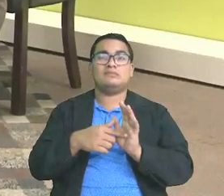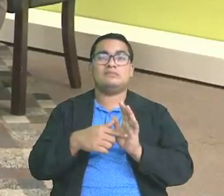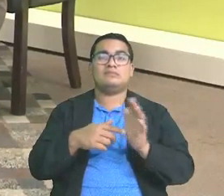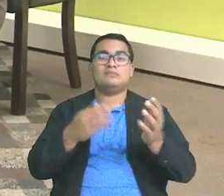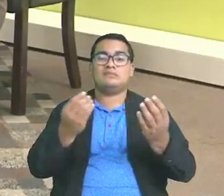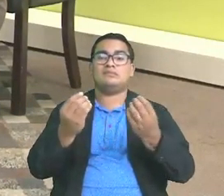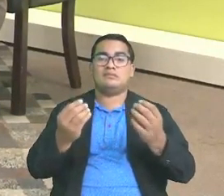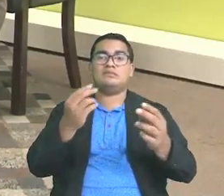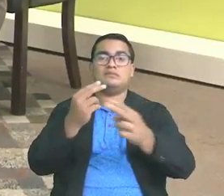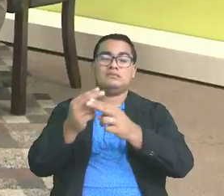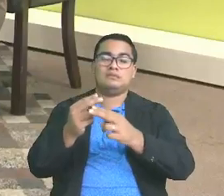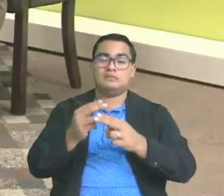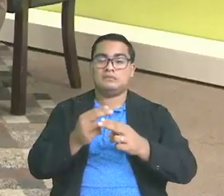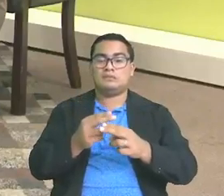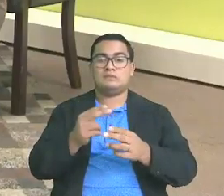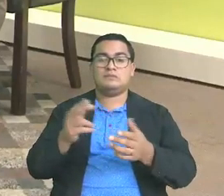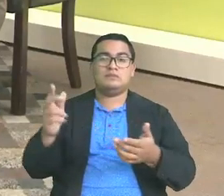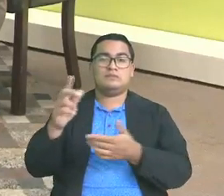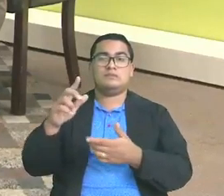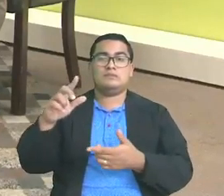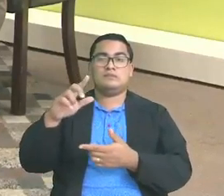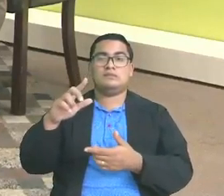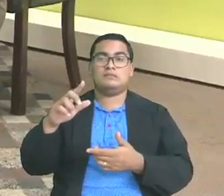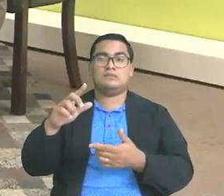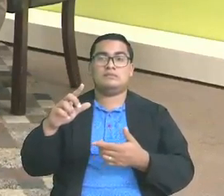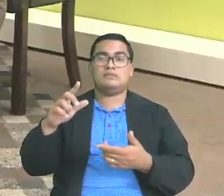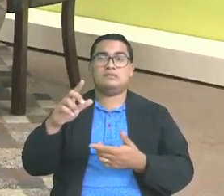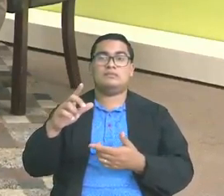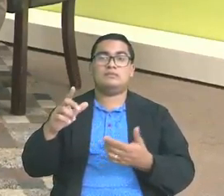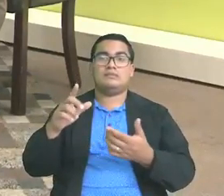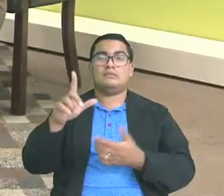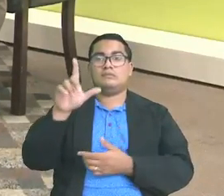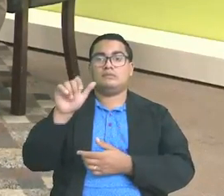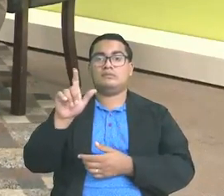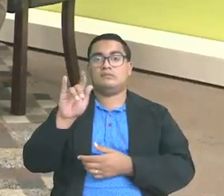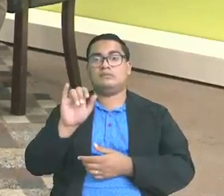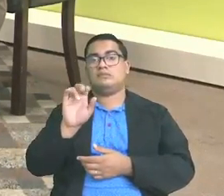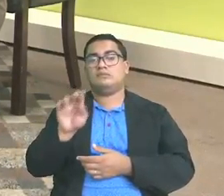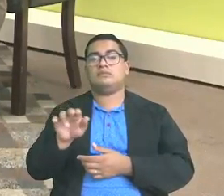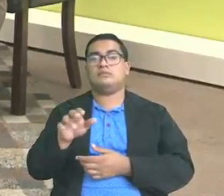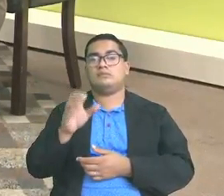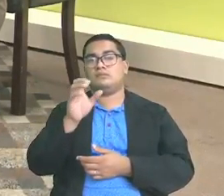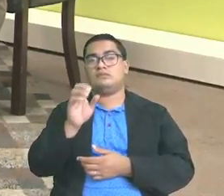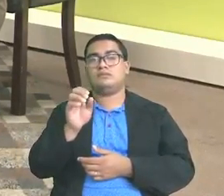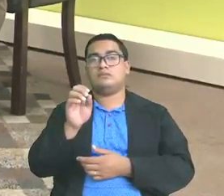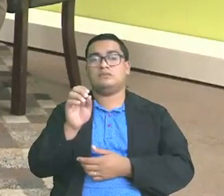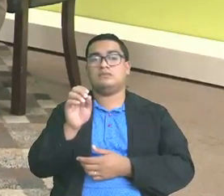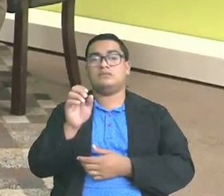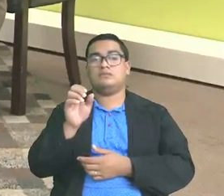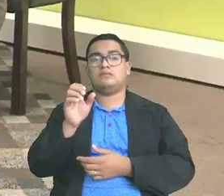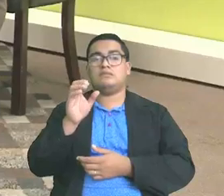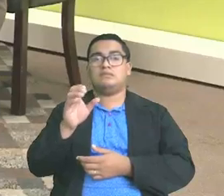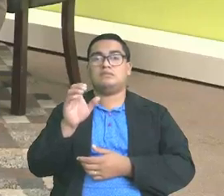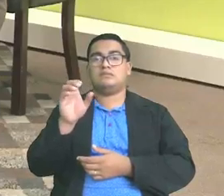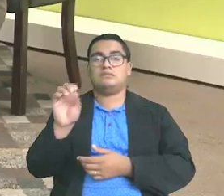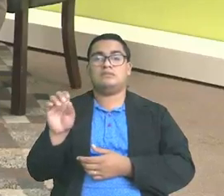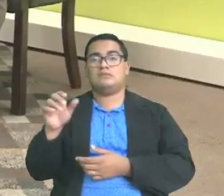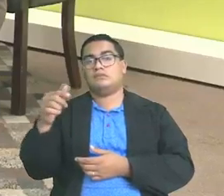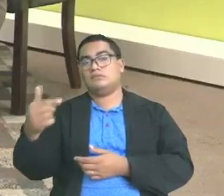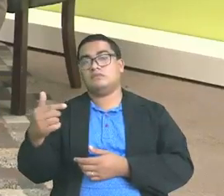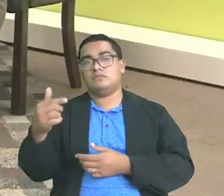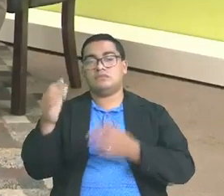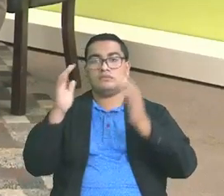muchos nombres en latín y de medicina que son complicados, pero sí, la sigla es SOG o SOC. Y